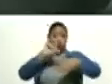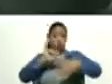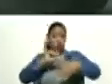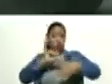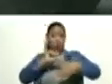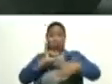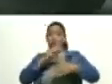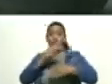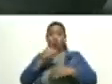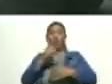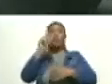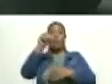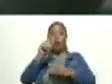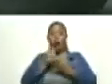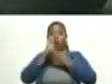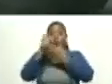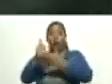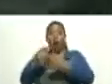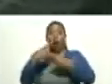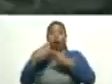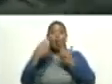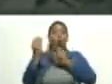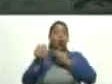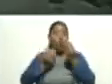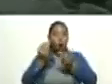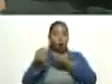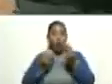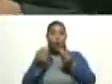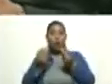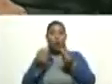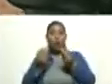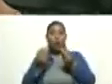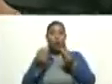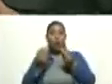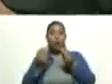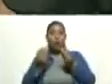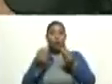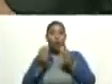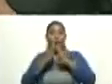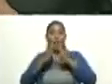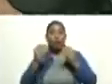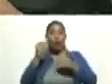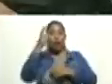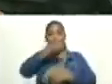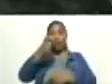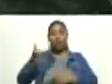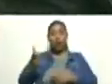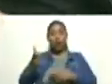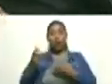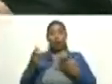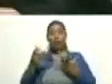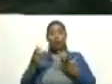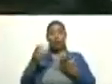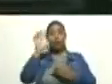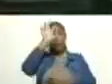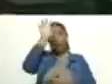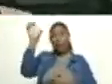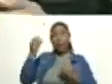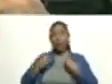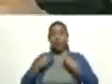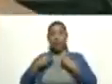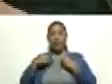que ayudaríamos en la parte de los pronósticos a todos nuestros hermanos del área del Caribe. Correcto. Bueno,